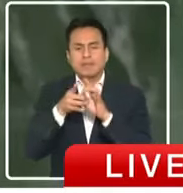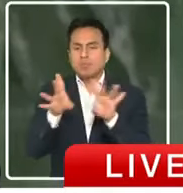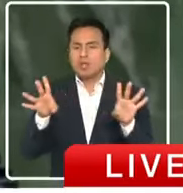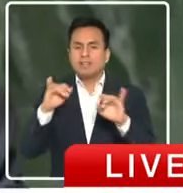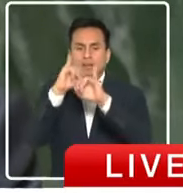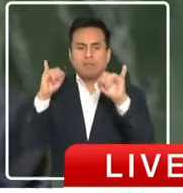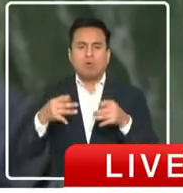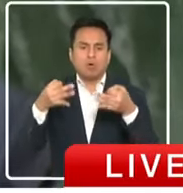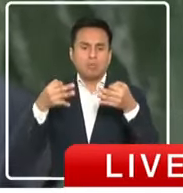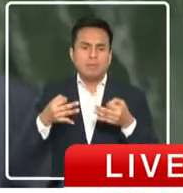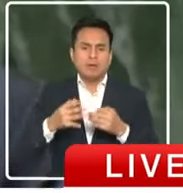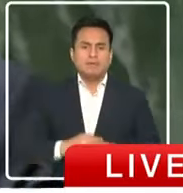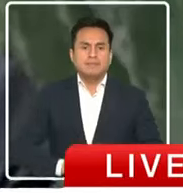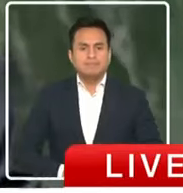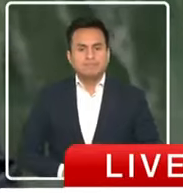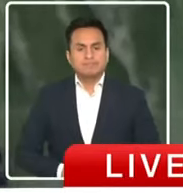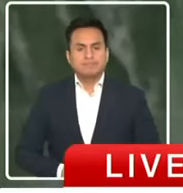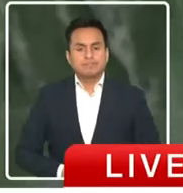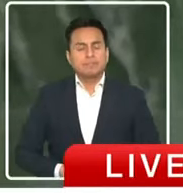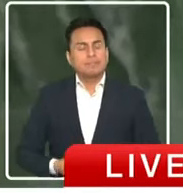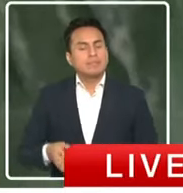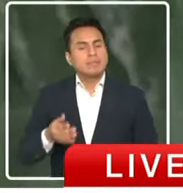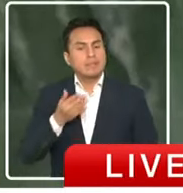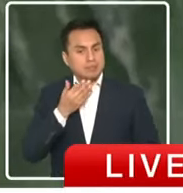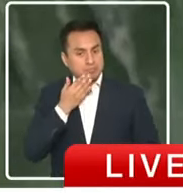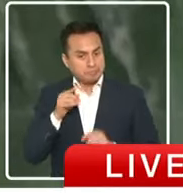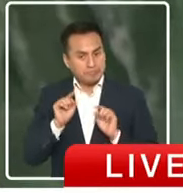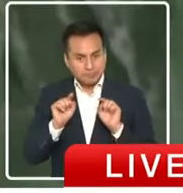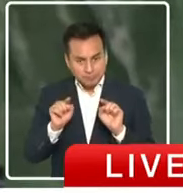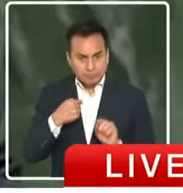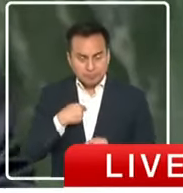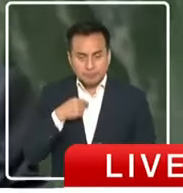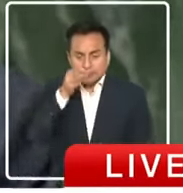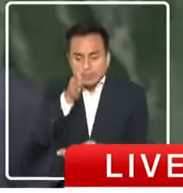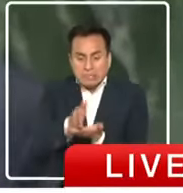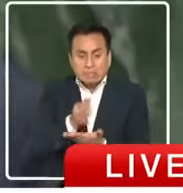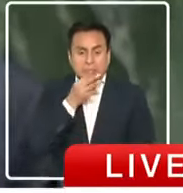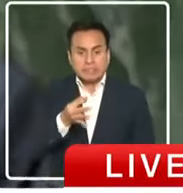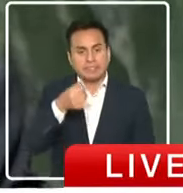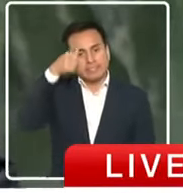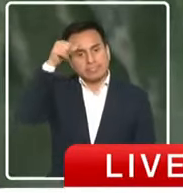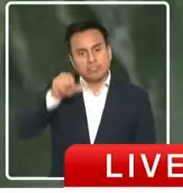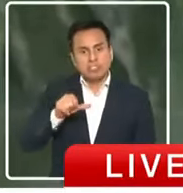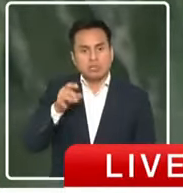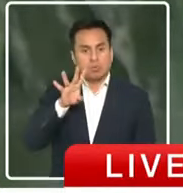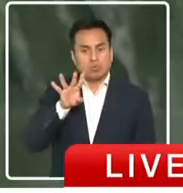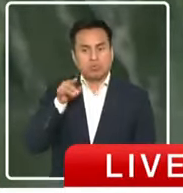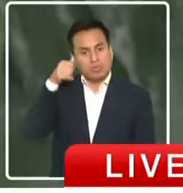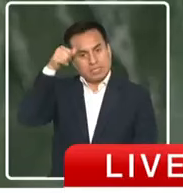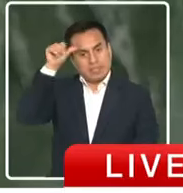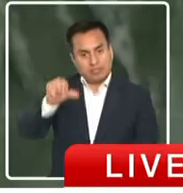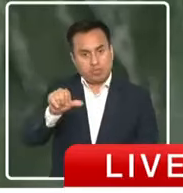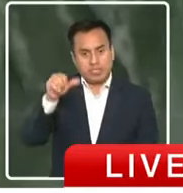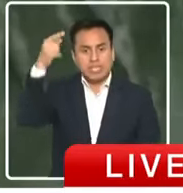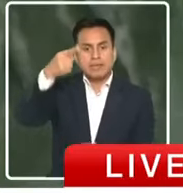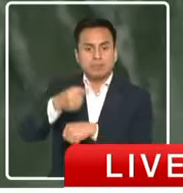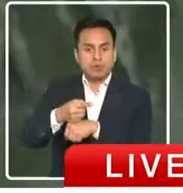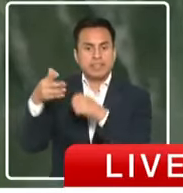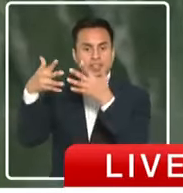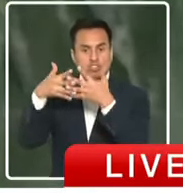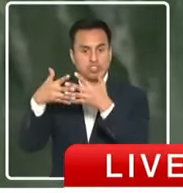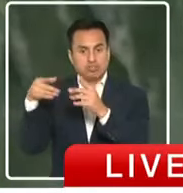democracia en forma. A su vez, tengo el deber de decir que las sanciones unilaterales impuestas